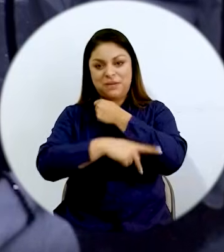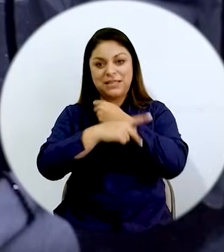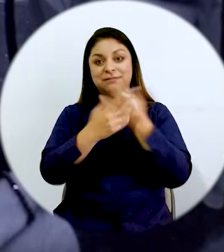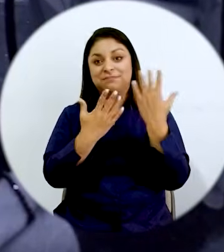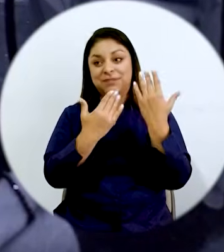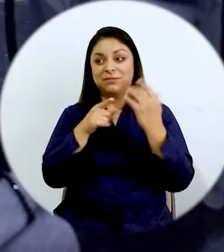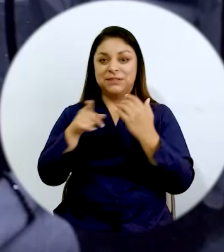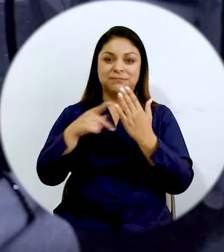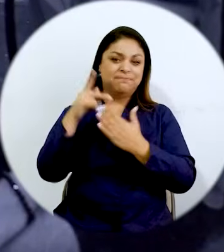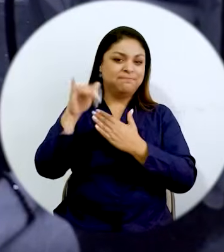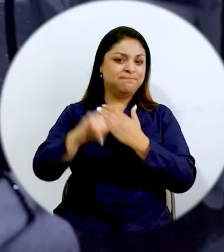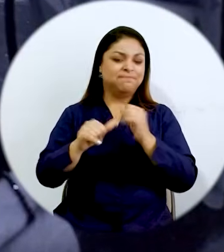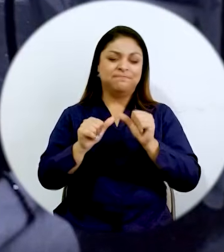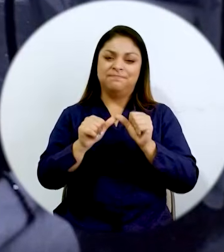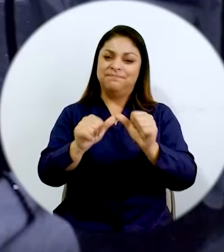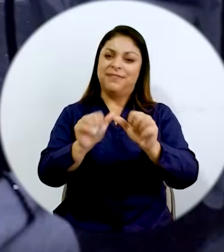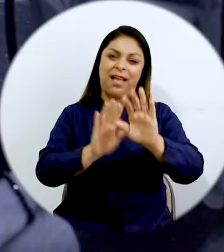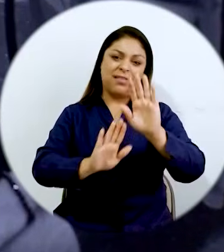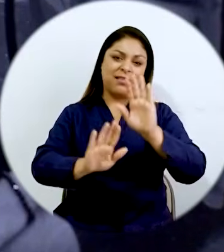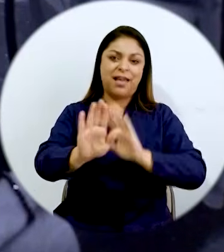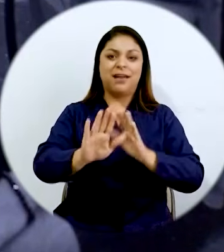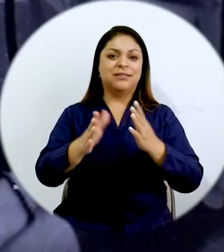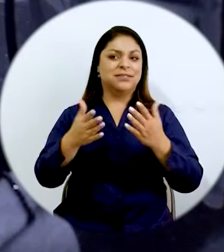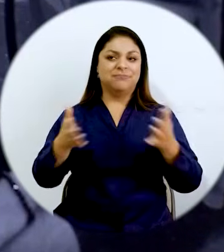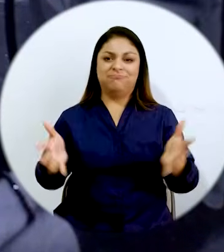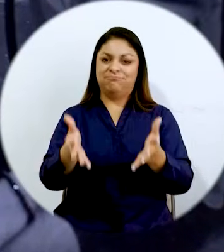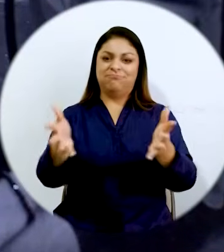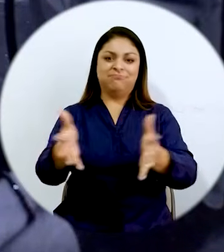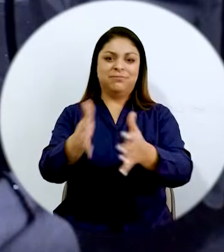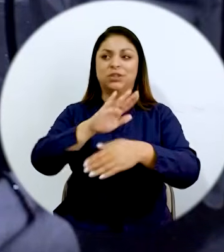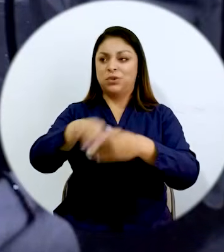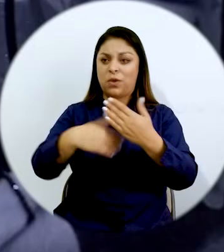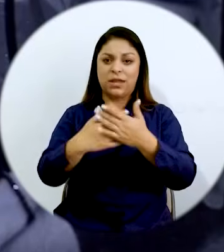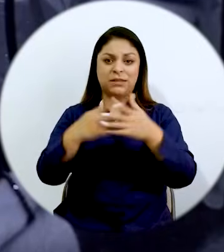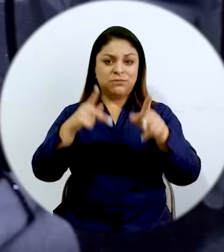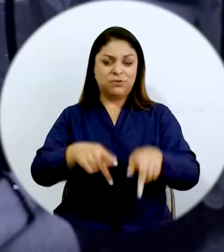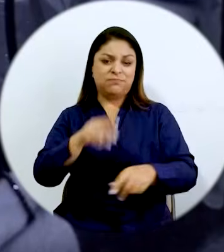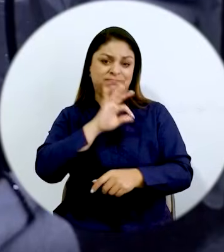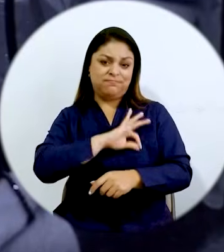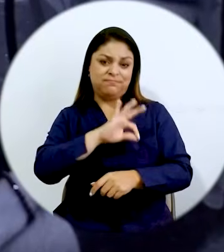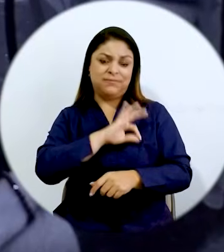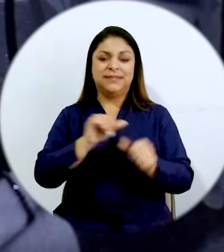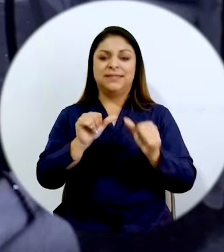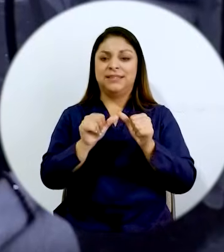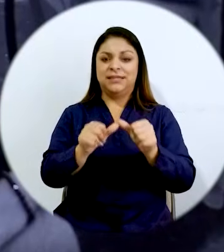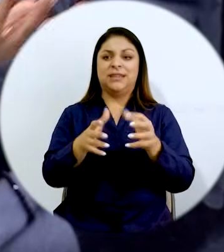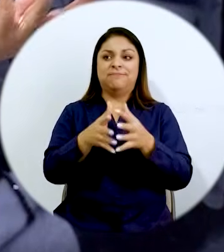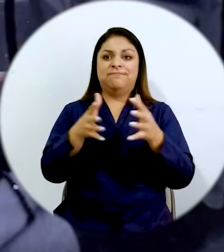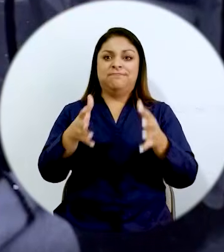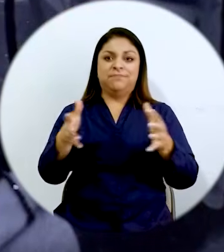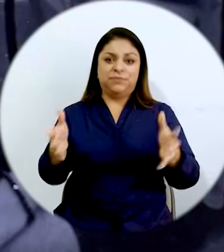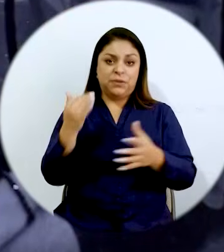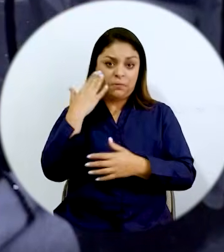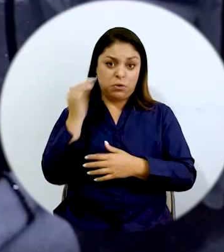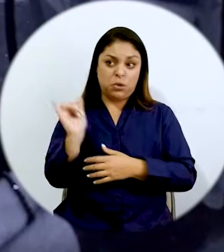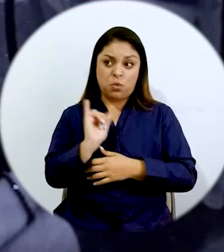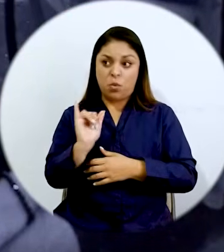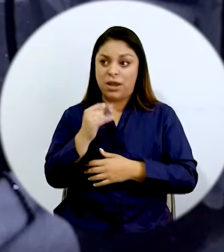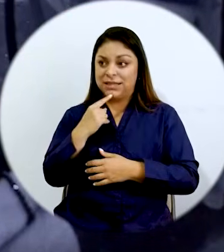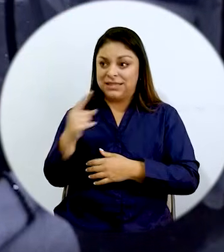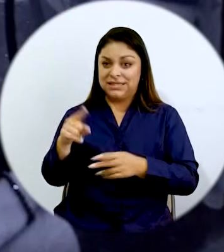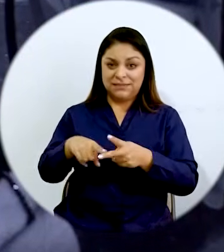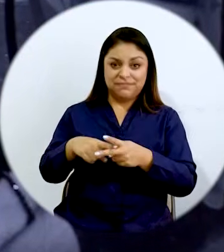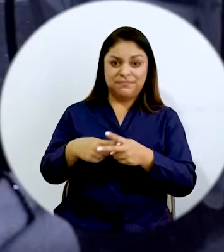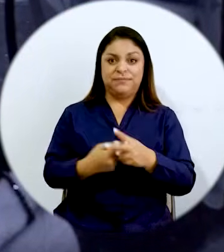que este proyecto siga adelante, que todas las personas beneficiarias pues sigan creciendo, pues que como ustedes decían al inicio, esta